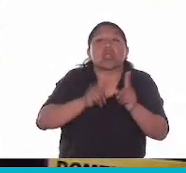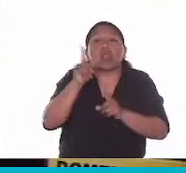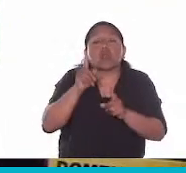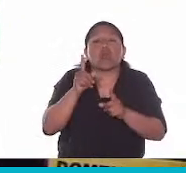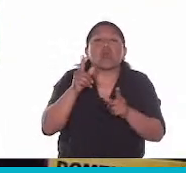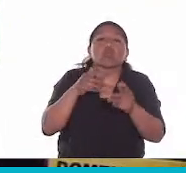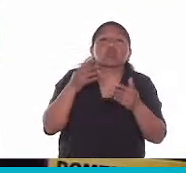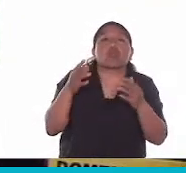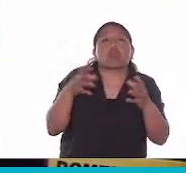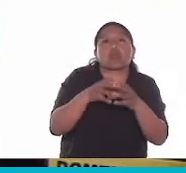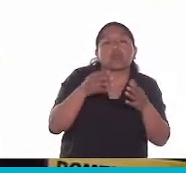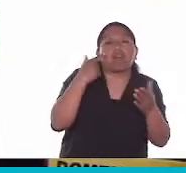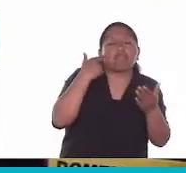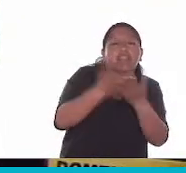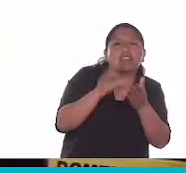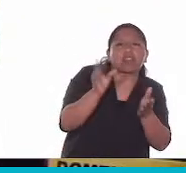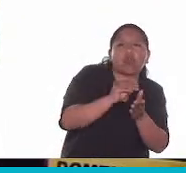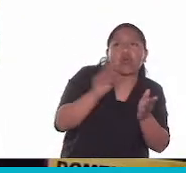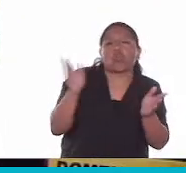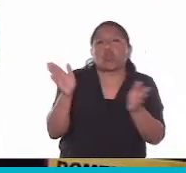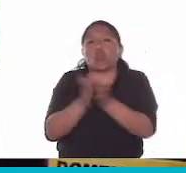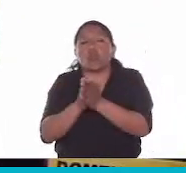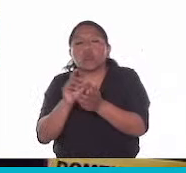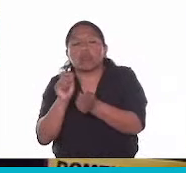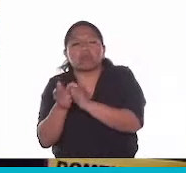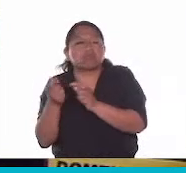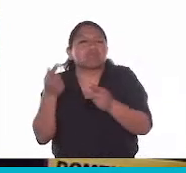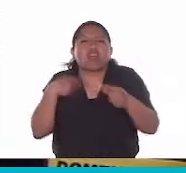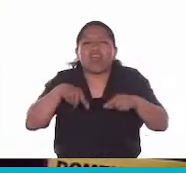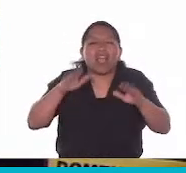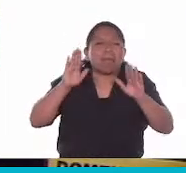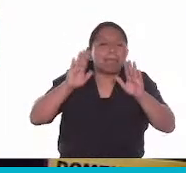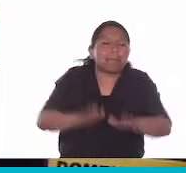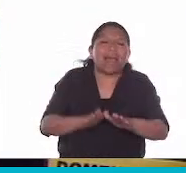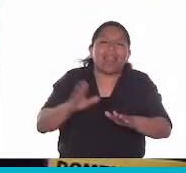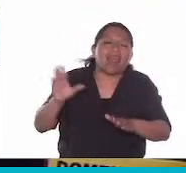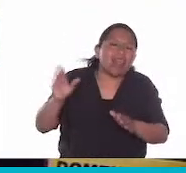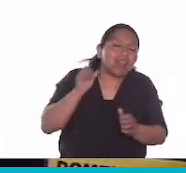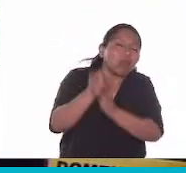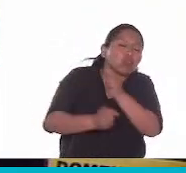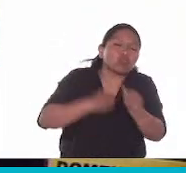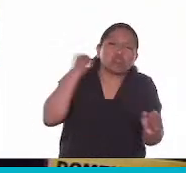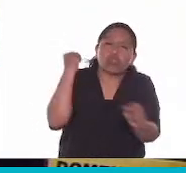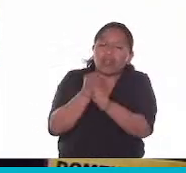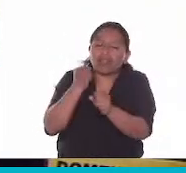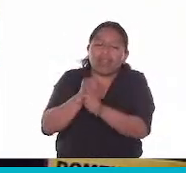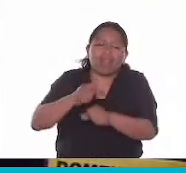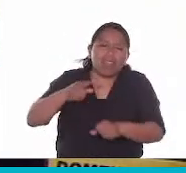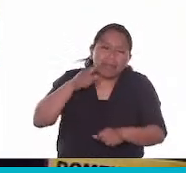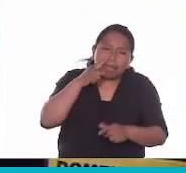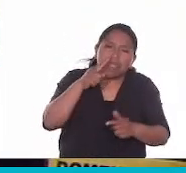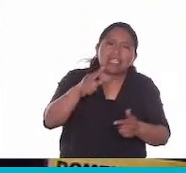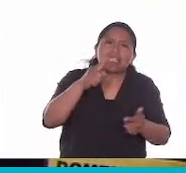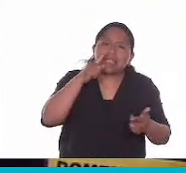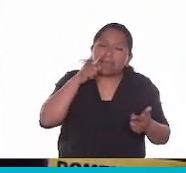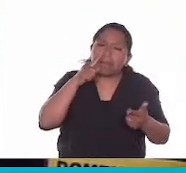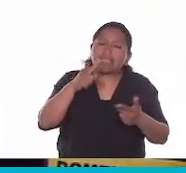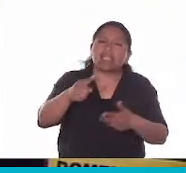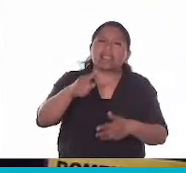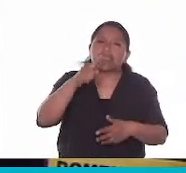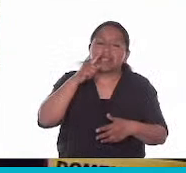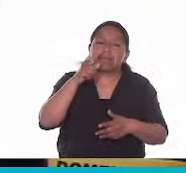son del frente de todos y de algunos de juntos esto se trata que paran la producción y el trabajo de miles y miles